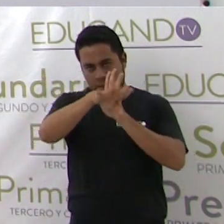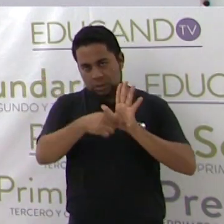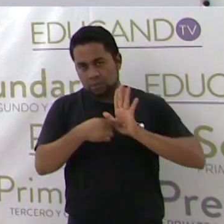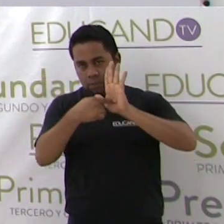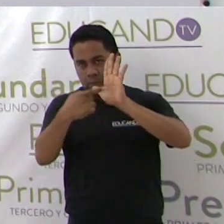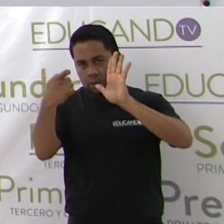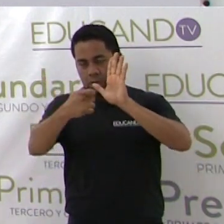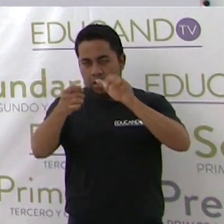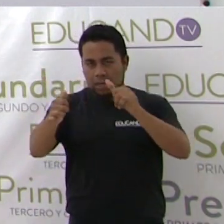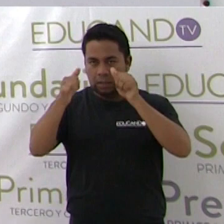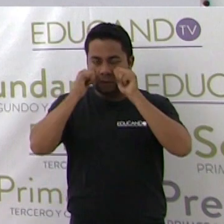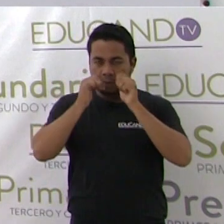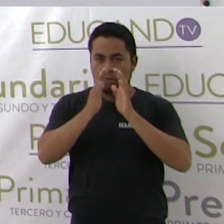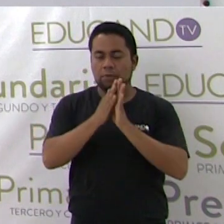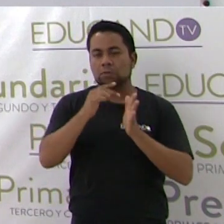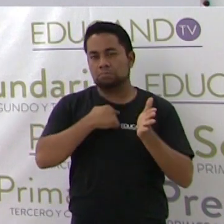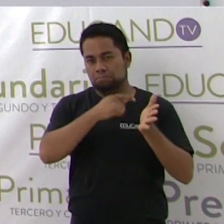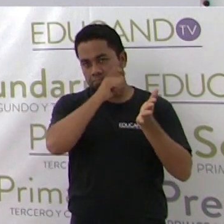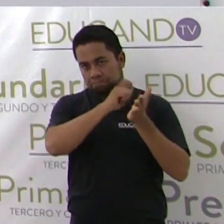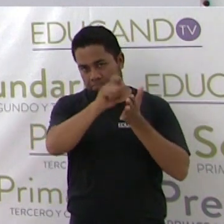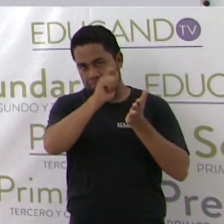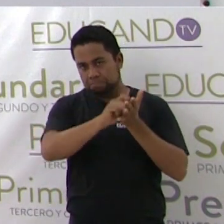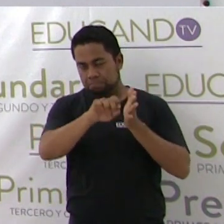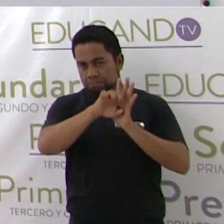atención. Yo voy a escribir